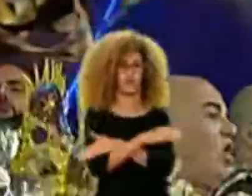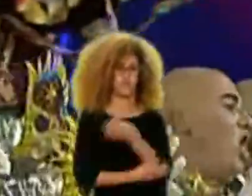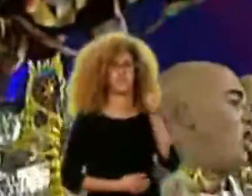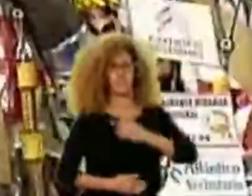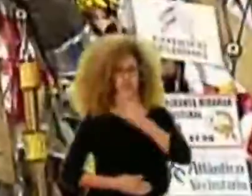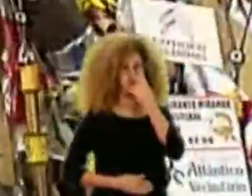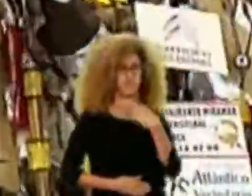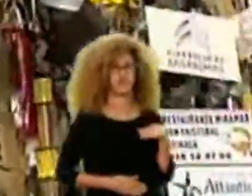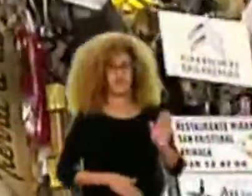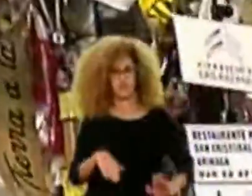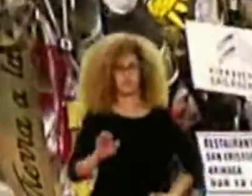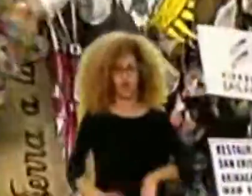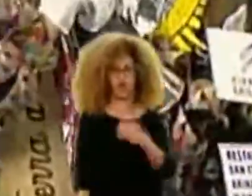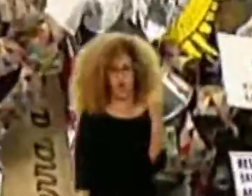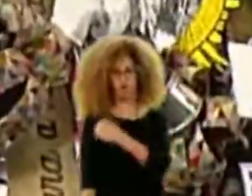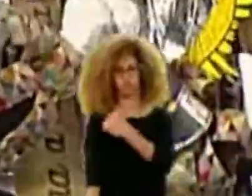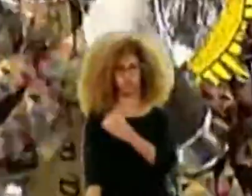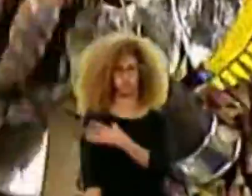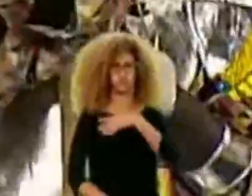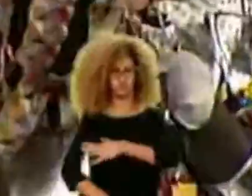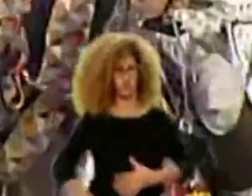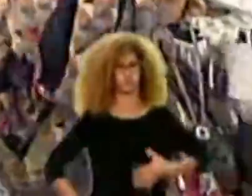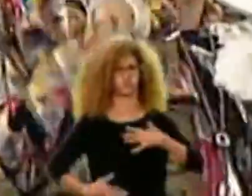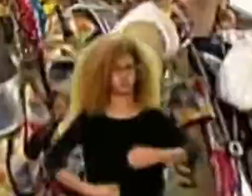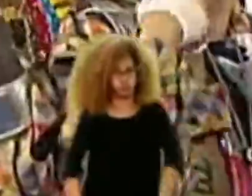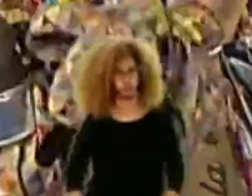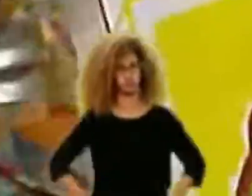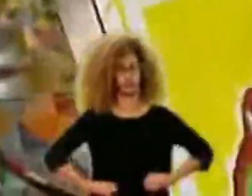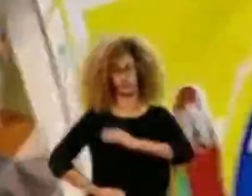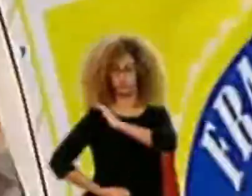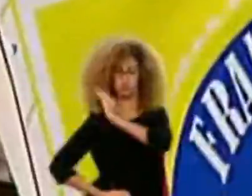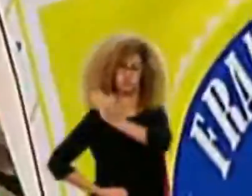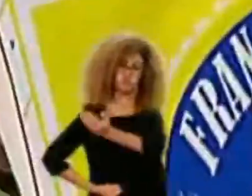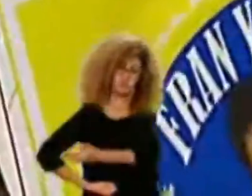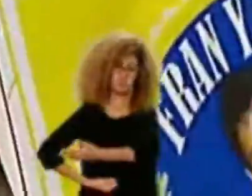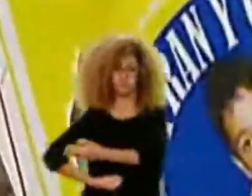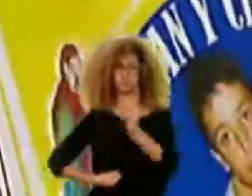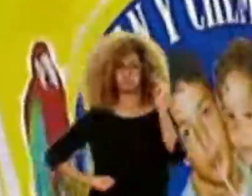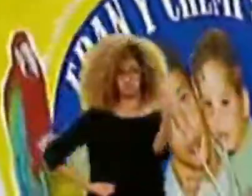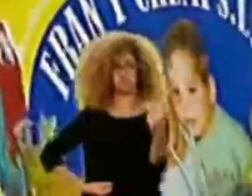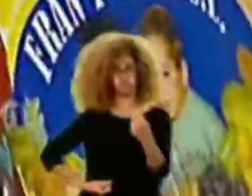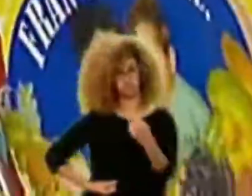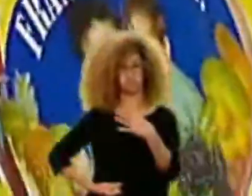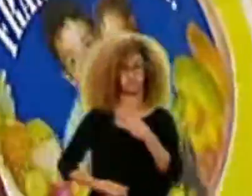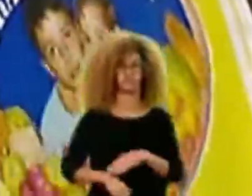Suena todo relleno donde quiera que des, porque soy musculoso como tú puedes